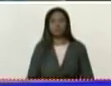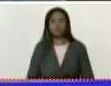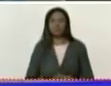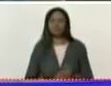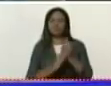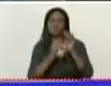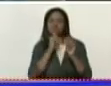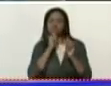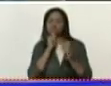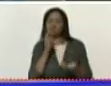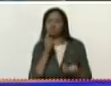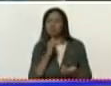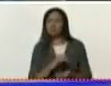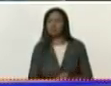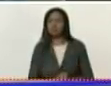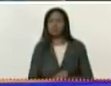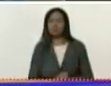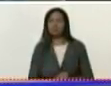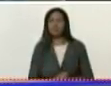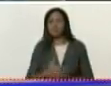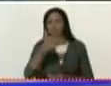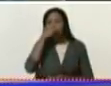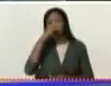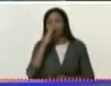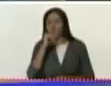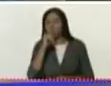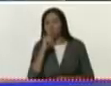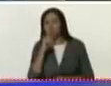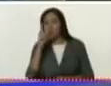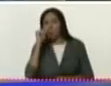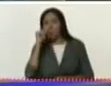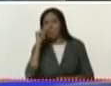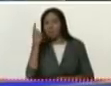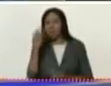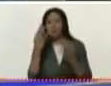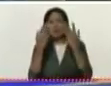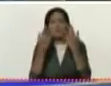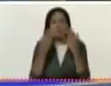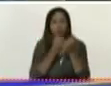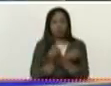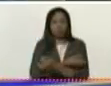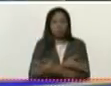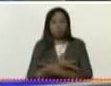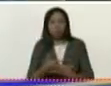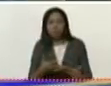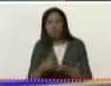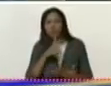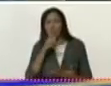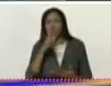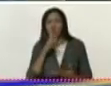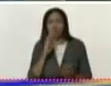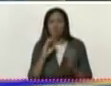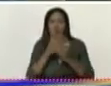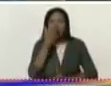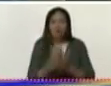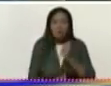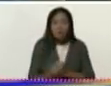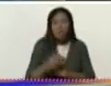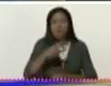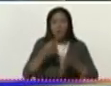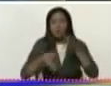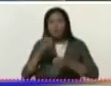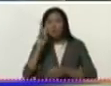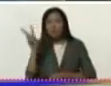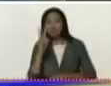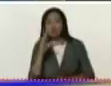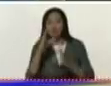dirigido por el criminal, el fascista, que tiene las manos bañadas en sangre, prófugo de la justicia venezolana que